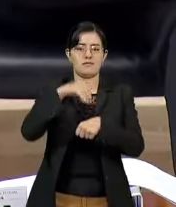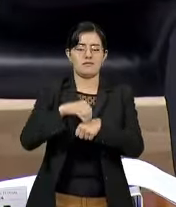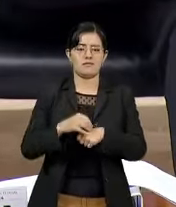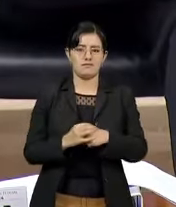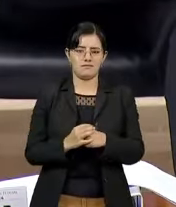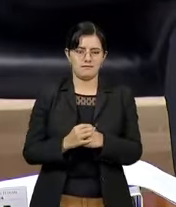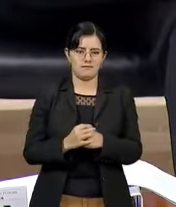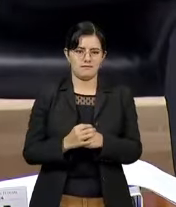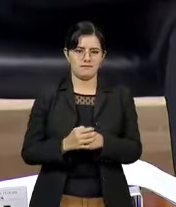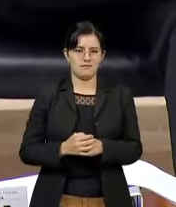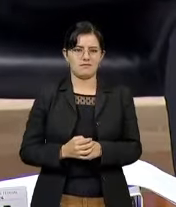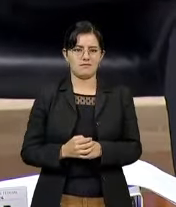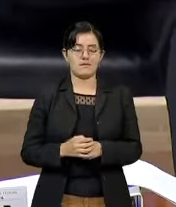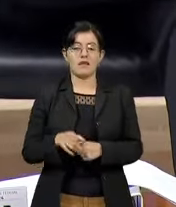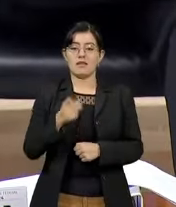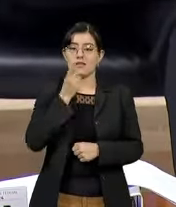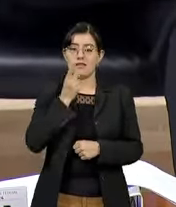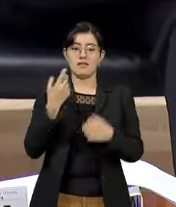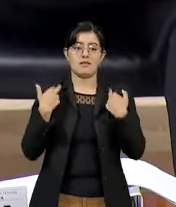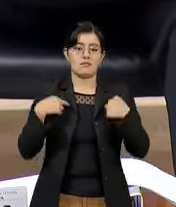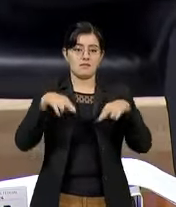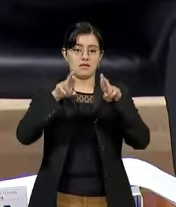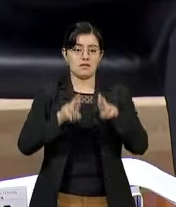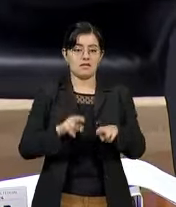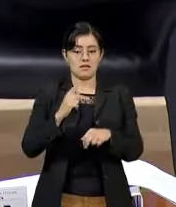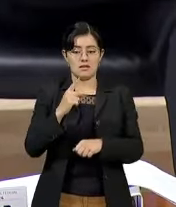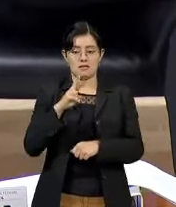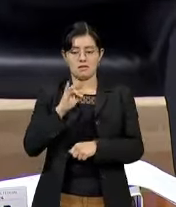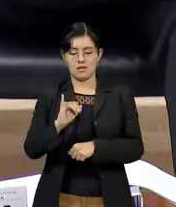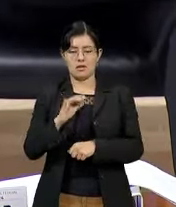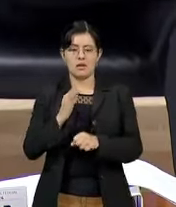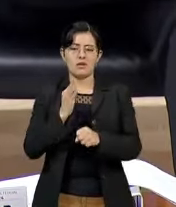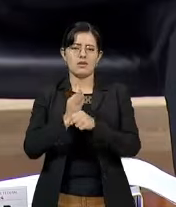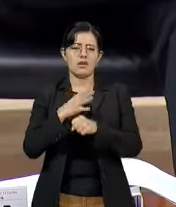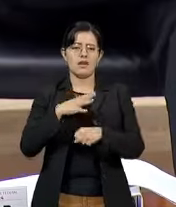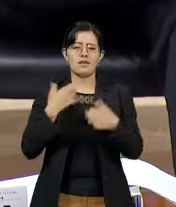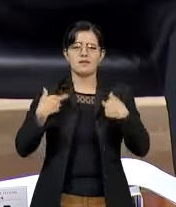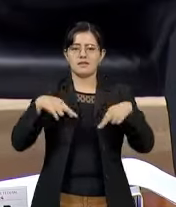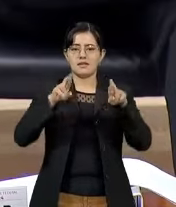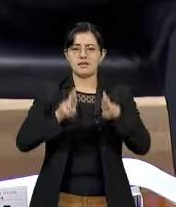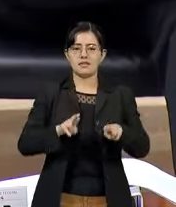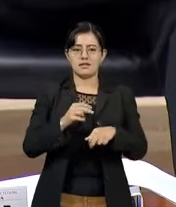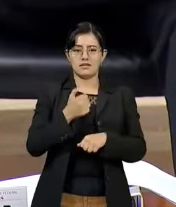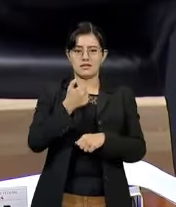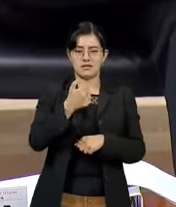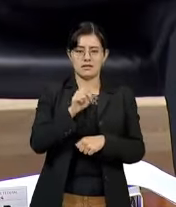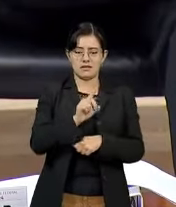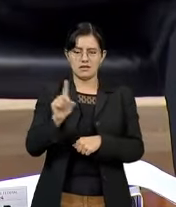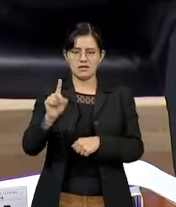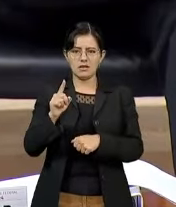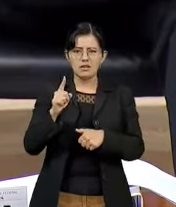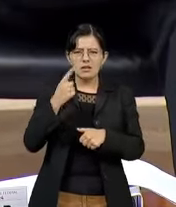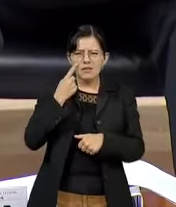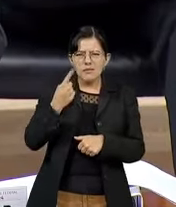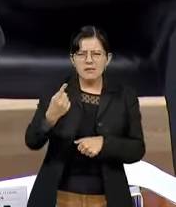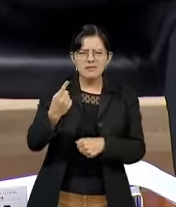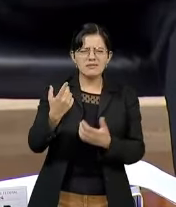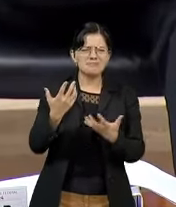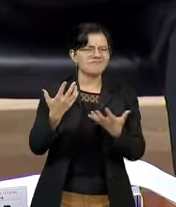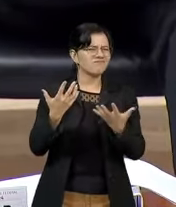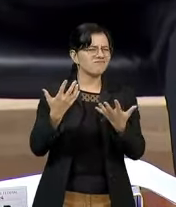prejuzgar del Pri tiene seis representantes aquí la derecha que no sirven para nada los Oyes es de una